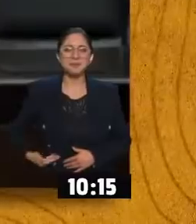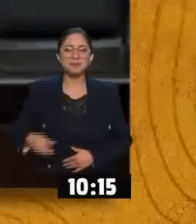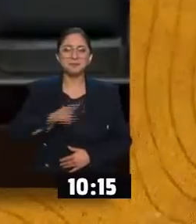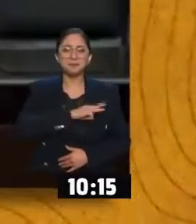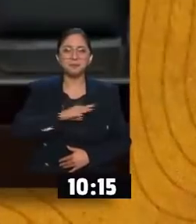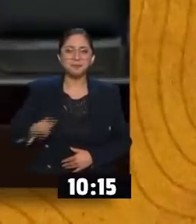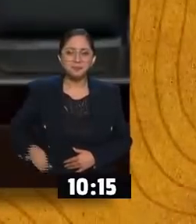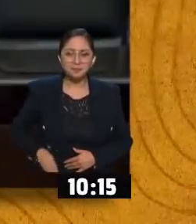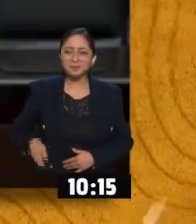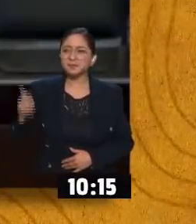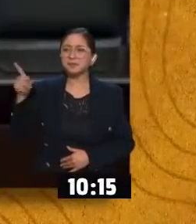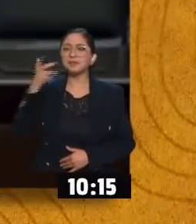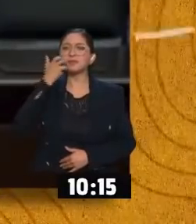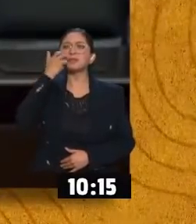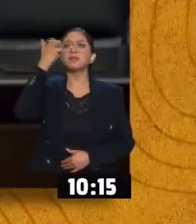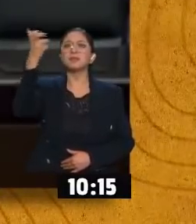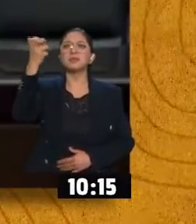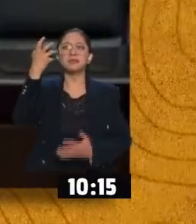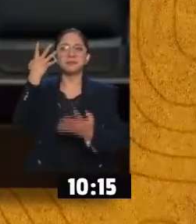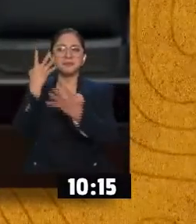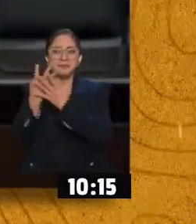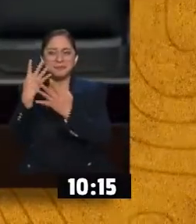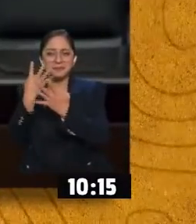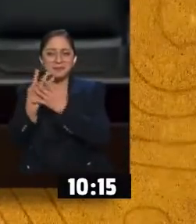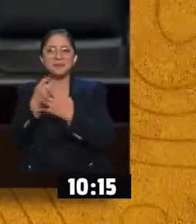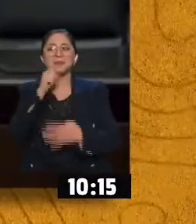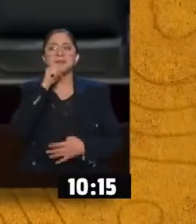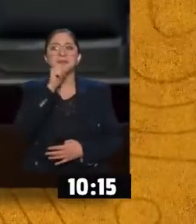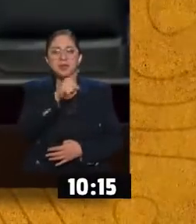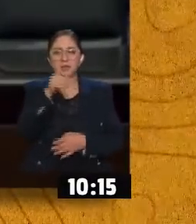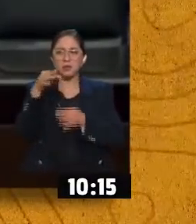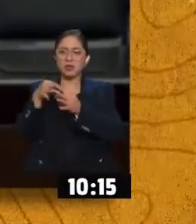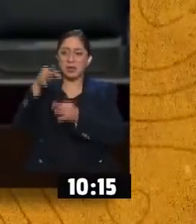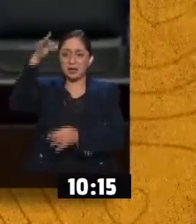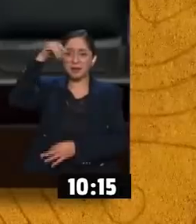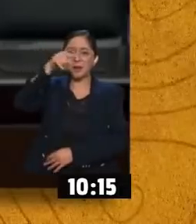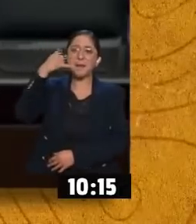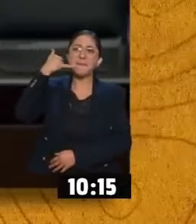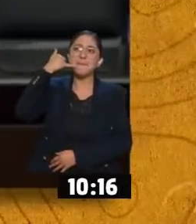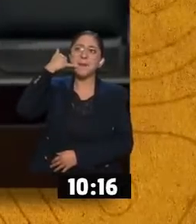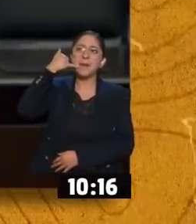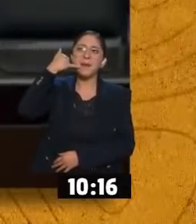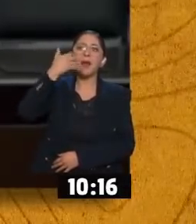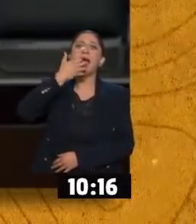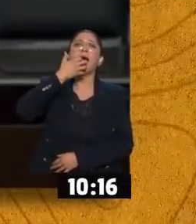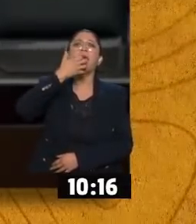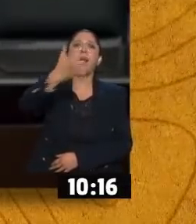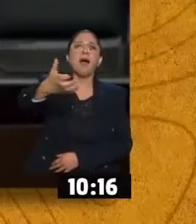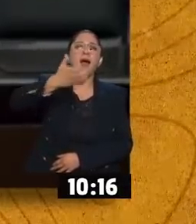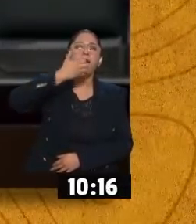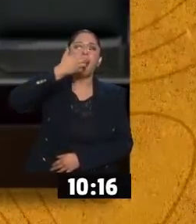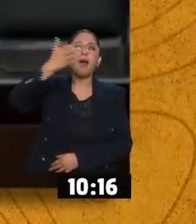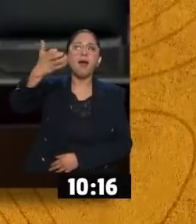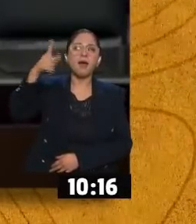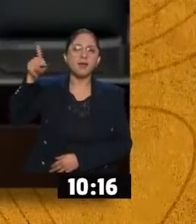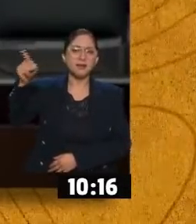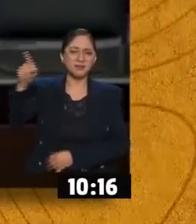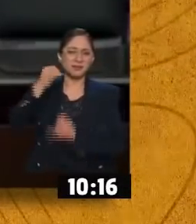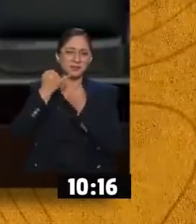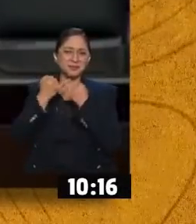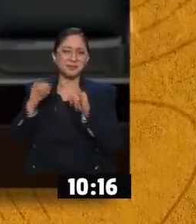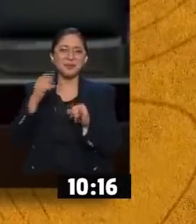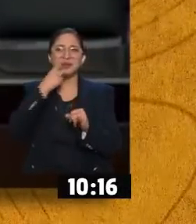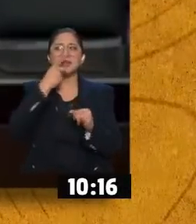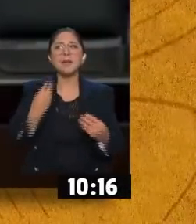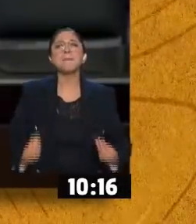la cárcel y con un cable. Era por teléfono y él en la cárcel y dando el grito. Qué cosa tan... ¡Viva